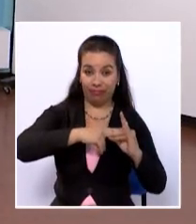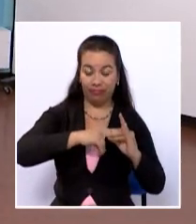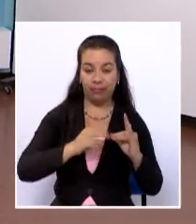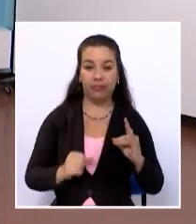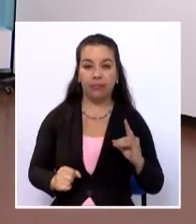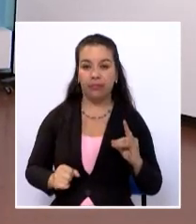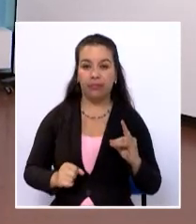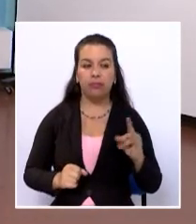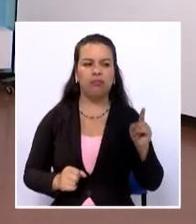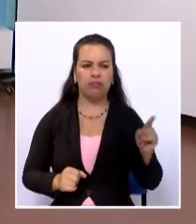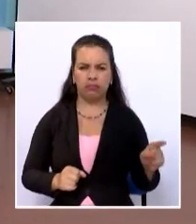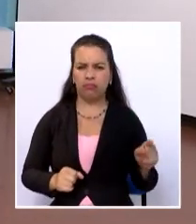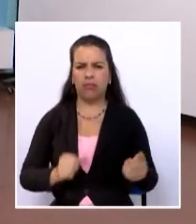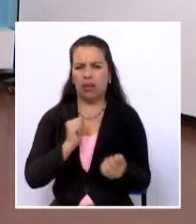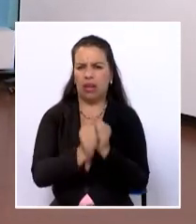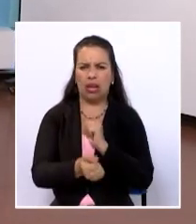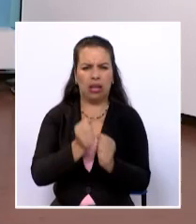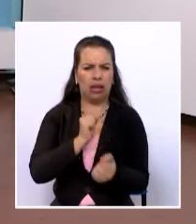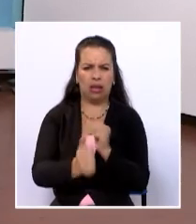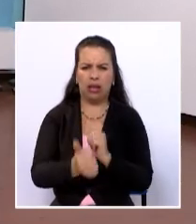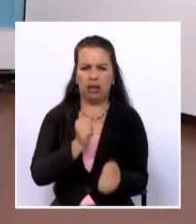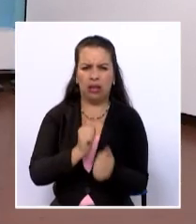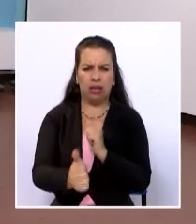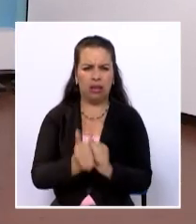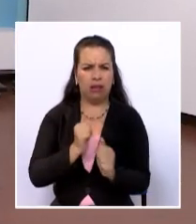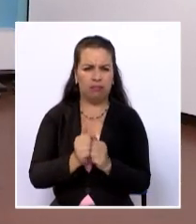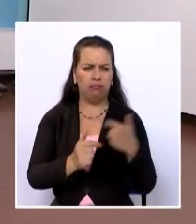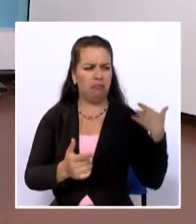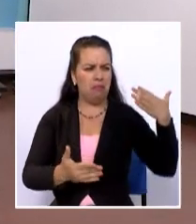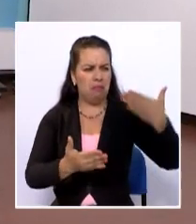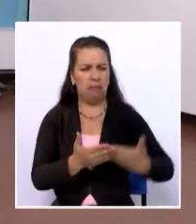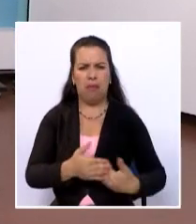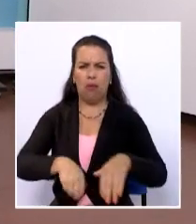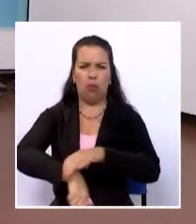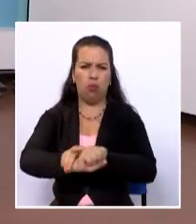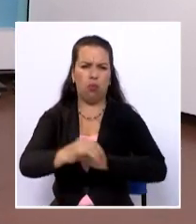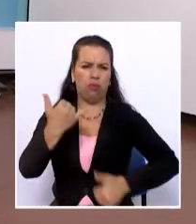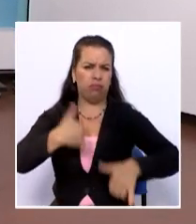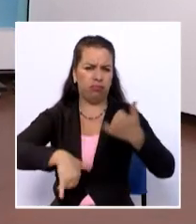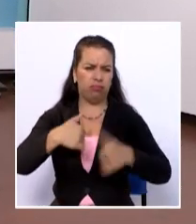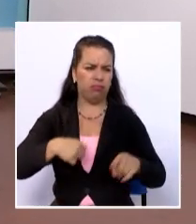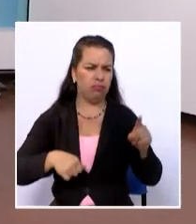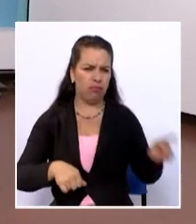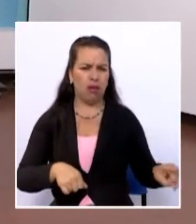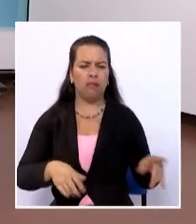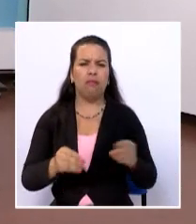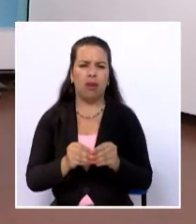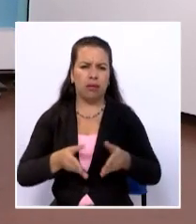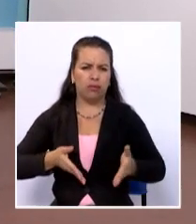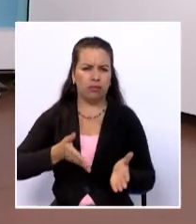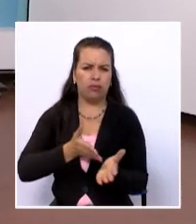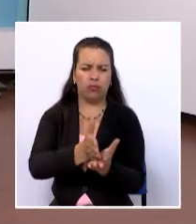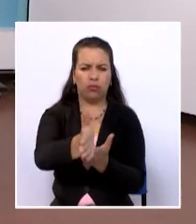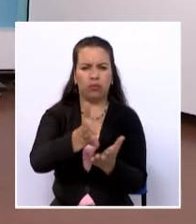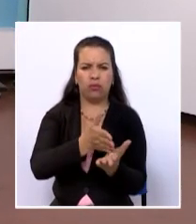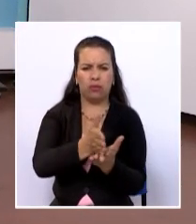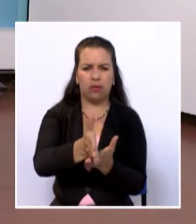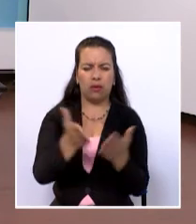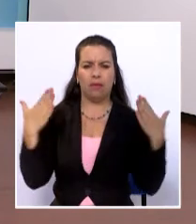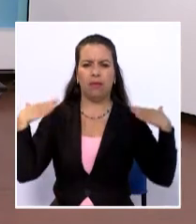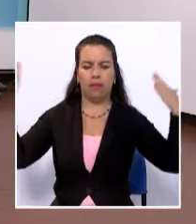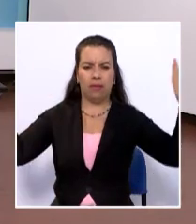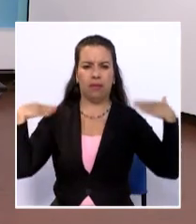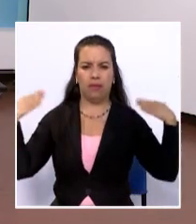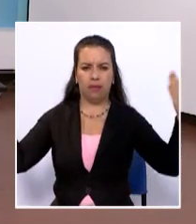en el deportista fue el artista consumado pues toda la vida jugador de fútbol y sobre su carrera de de educación